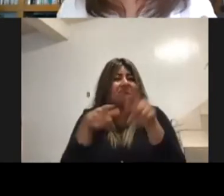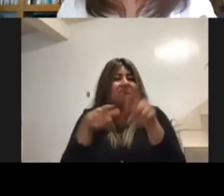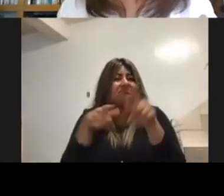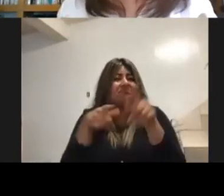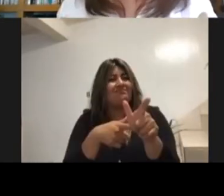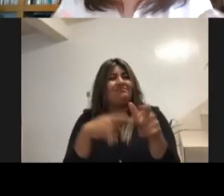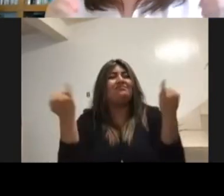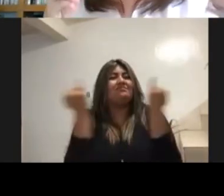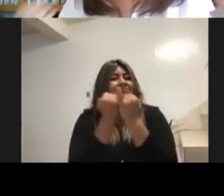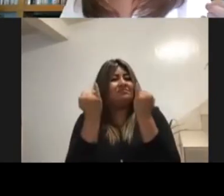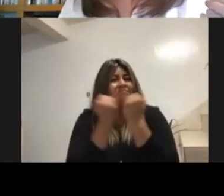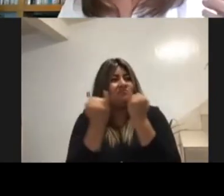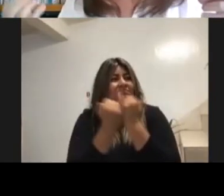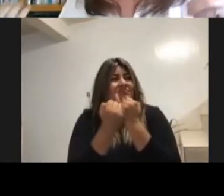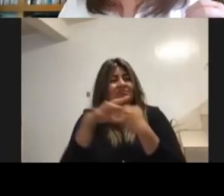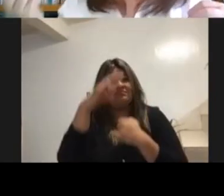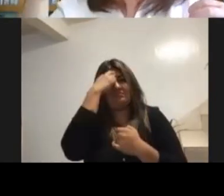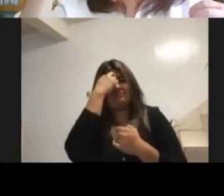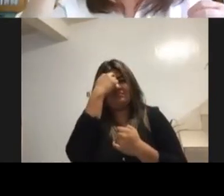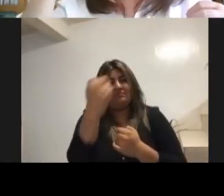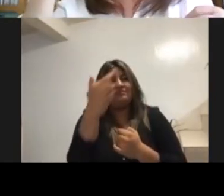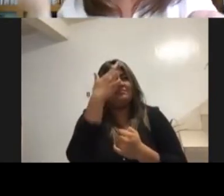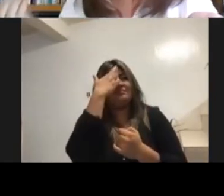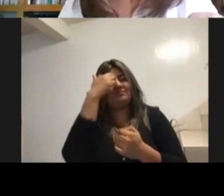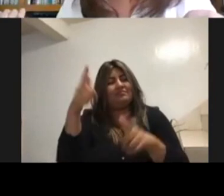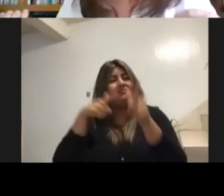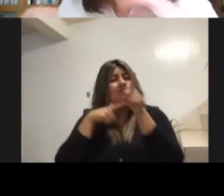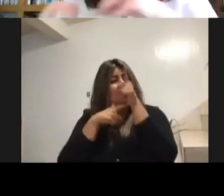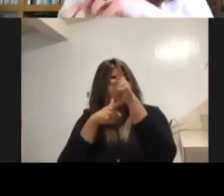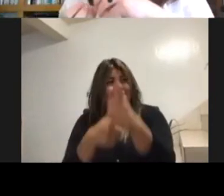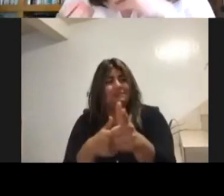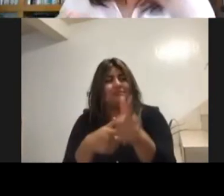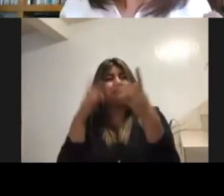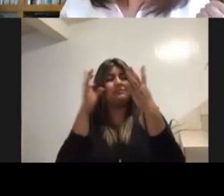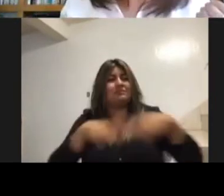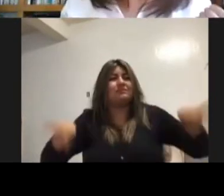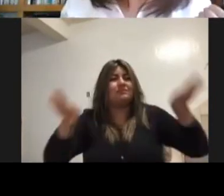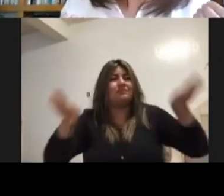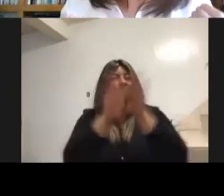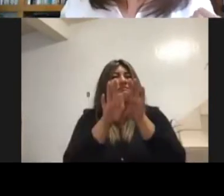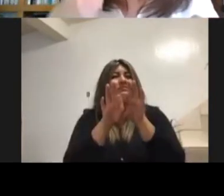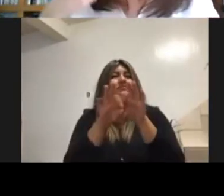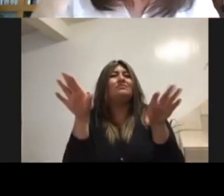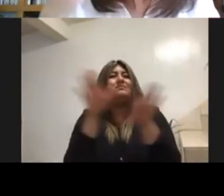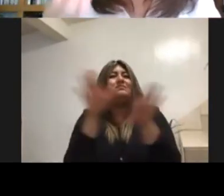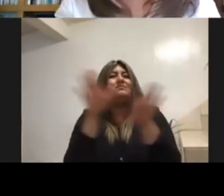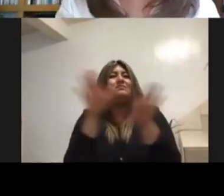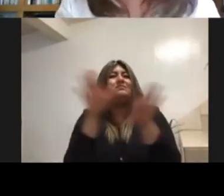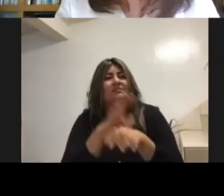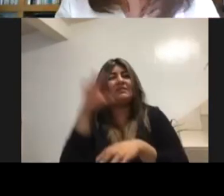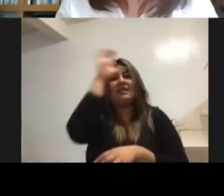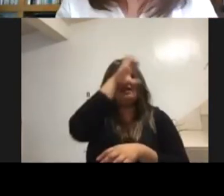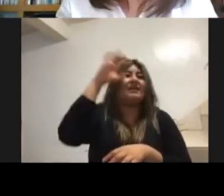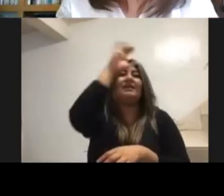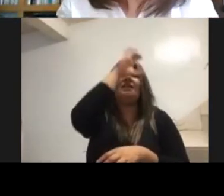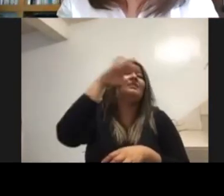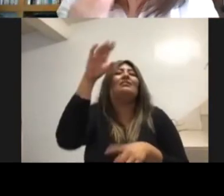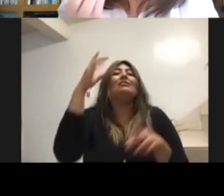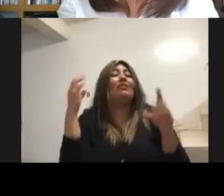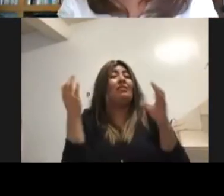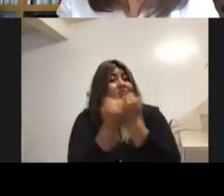razones de peso. Y eso tiene que ver con un cambio cultural, pero también con un cambio, obviamente, en las políticas,